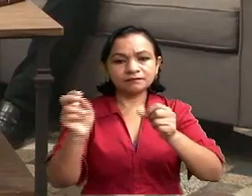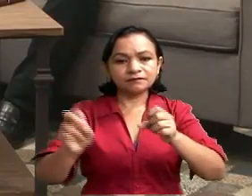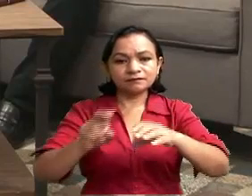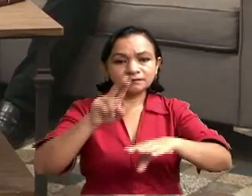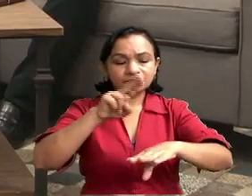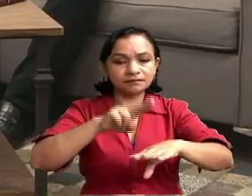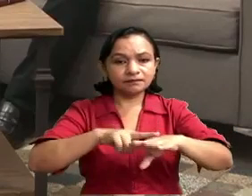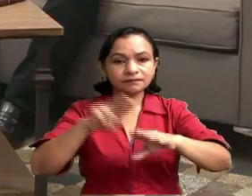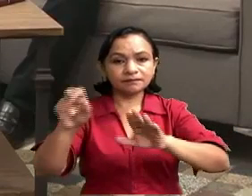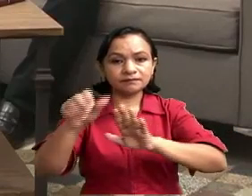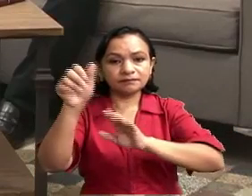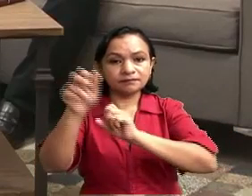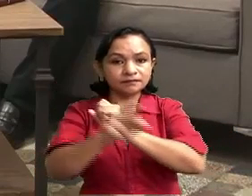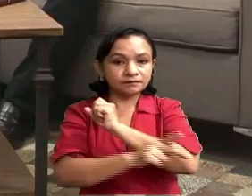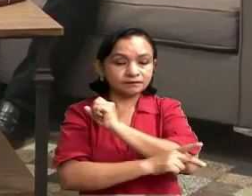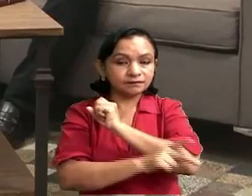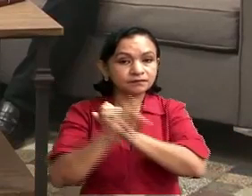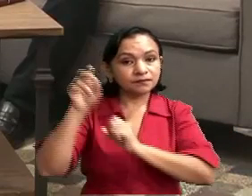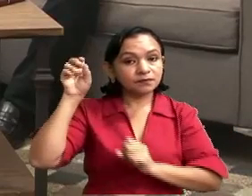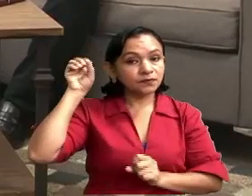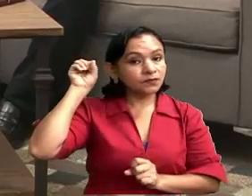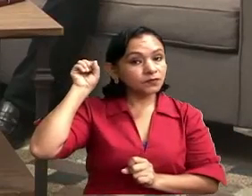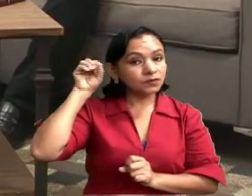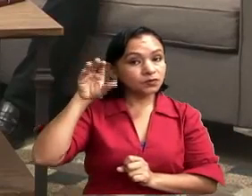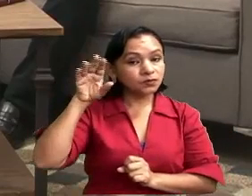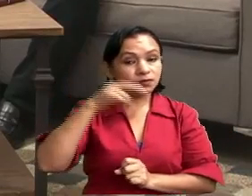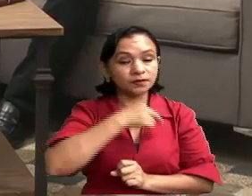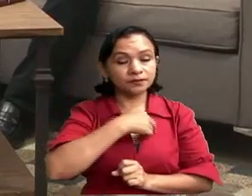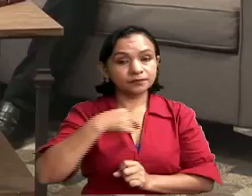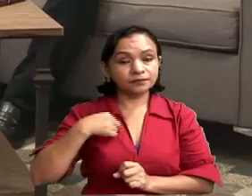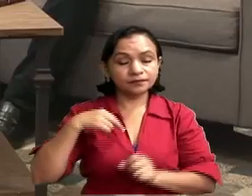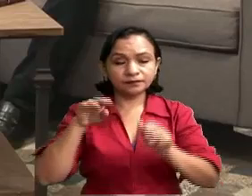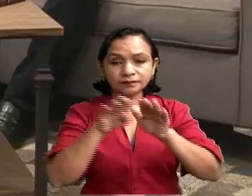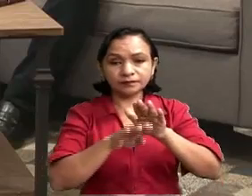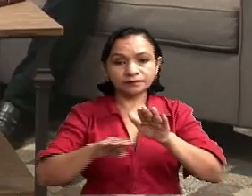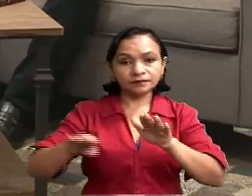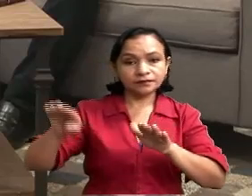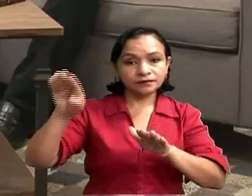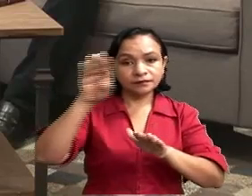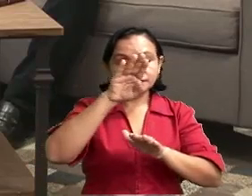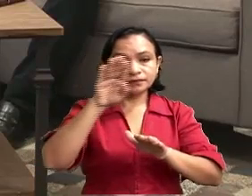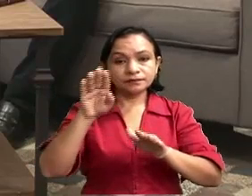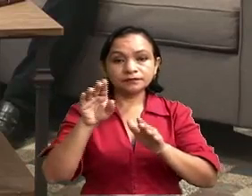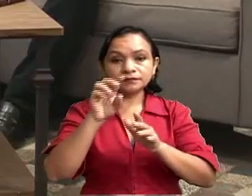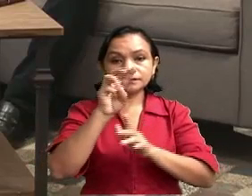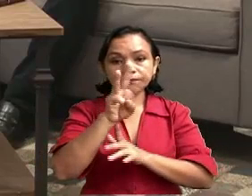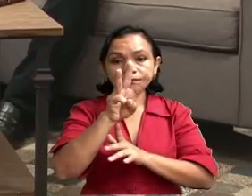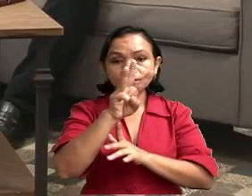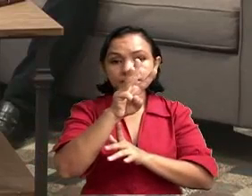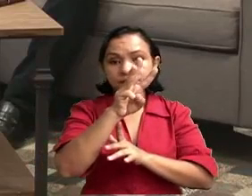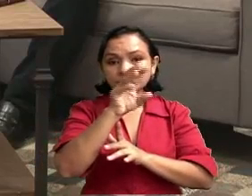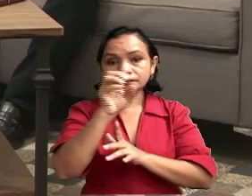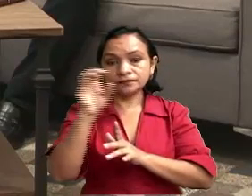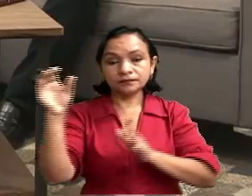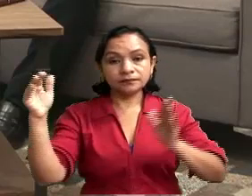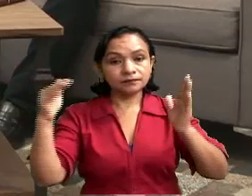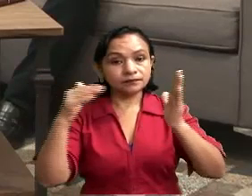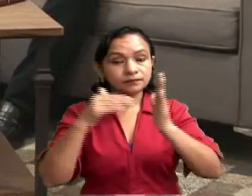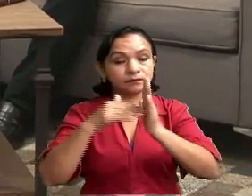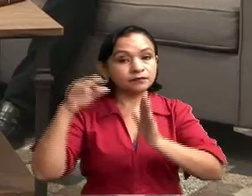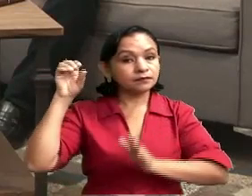extranjera. Así el es. Turismo se había quintuplicado, de 300.000 turistas que venían al año,